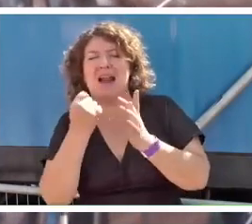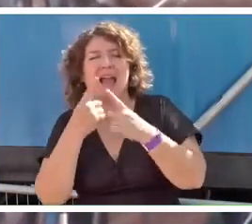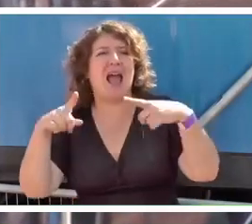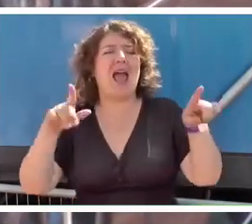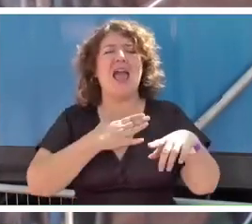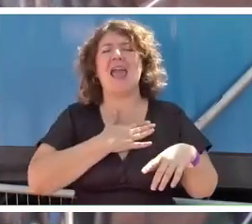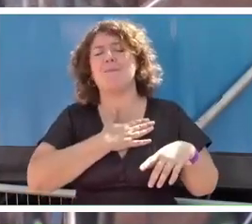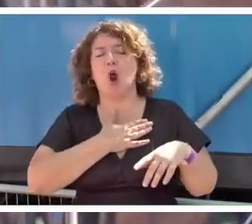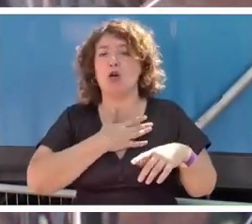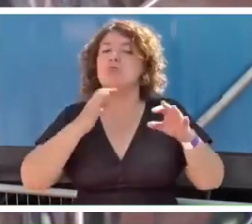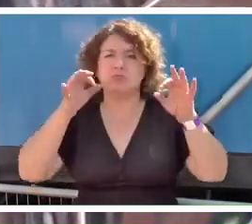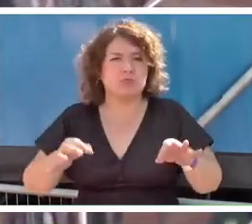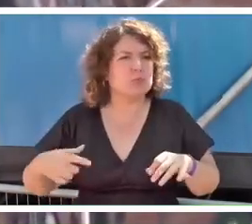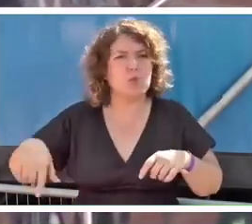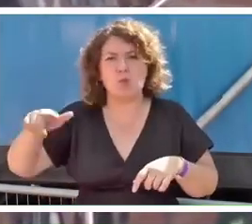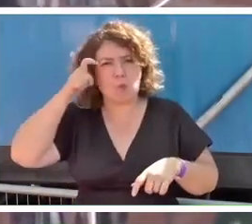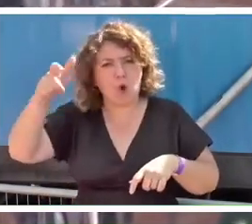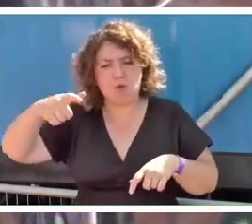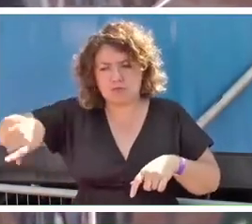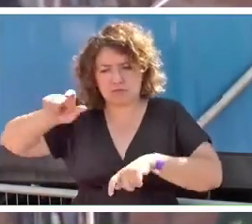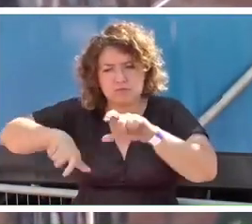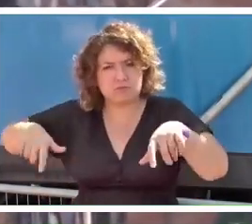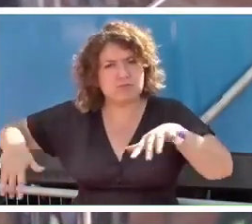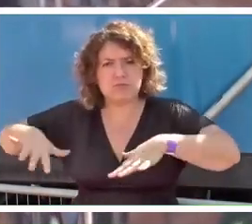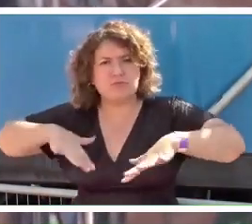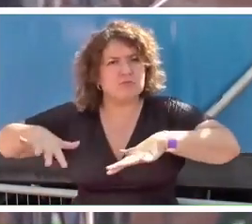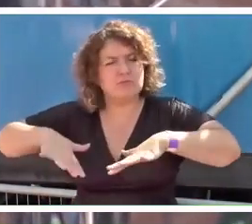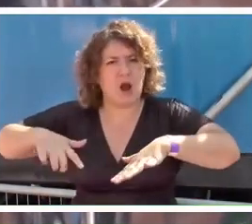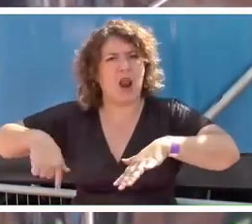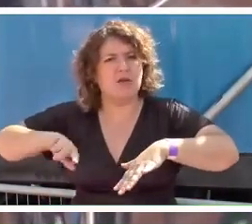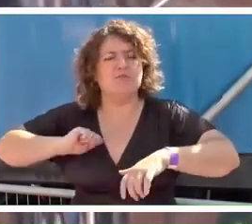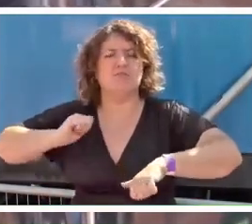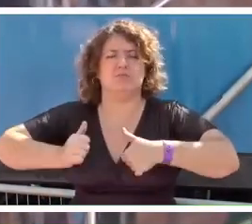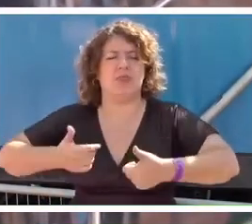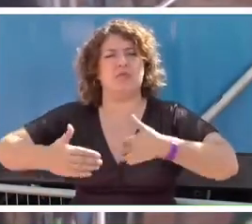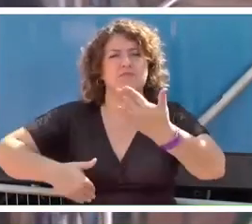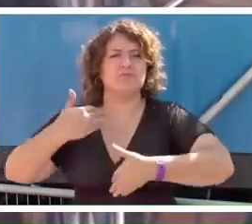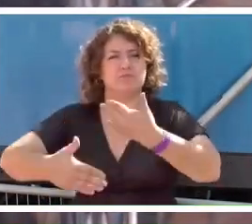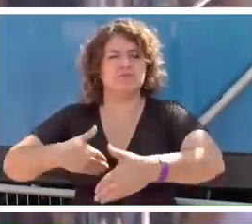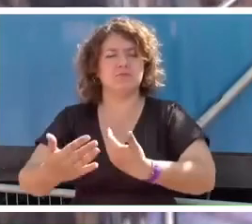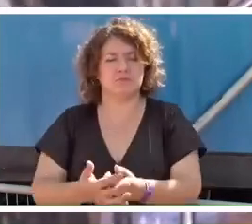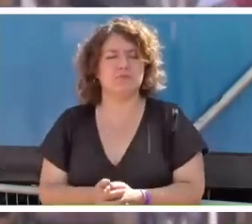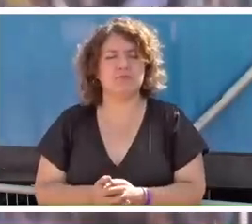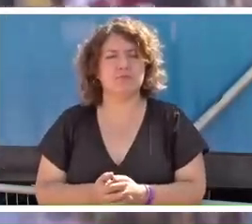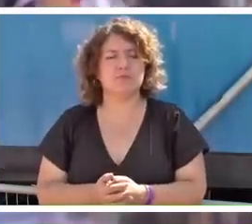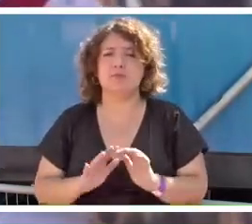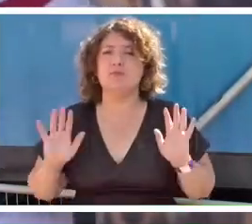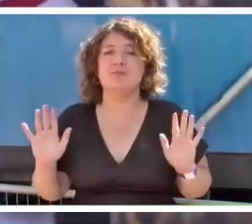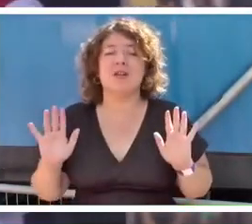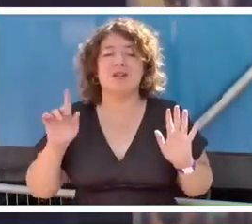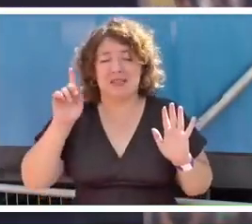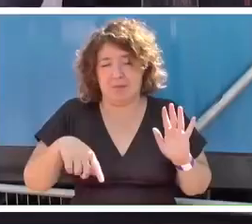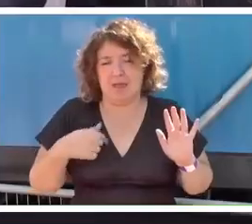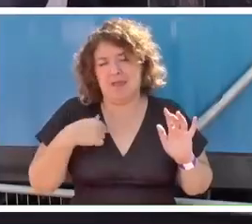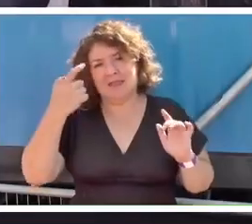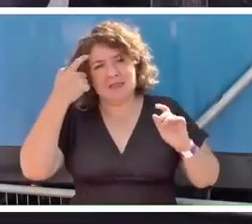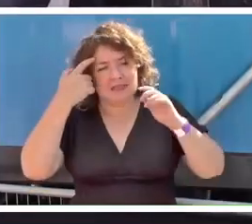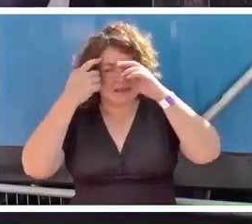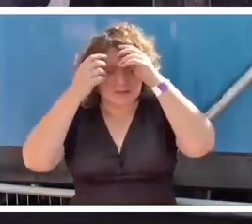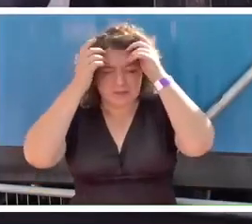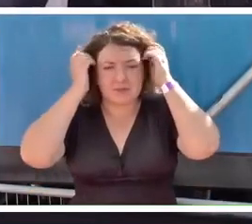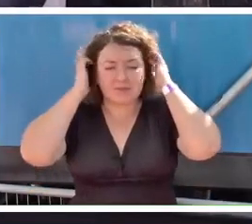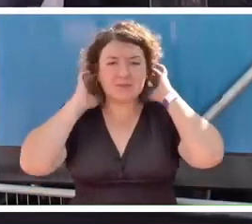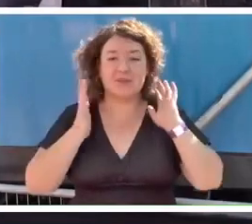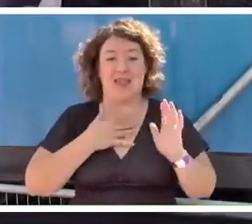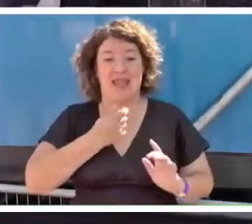el pueblo se movilizó y fue capaz de caminar. Pero también sé que no se puede explicar la historia